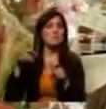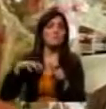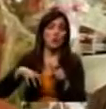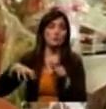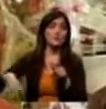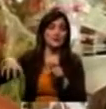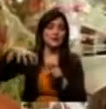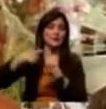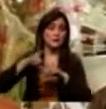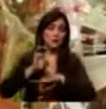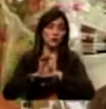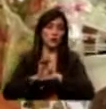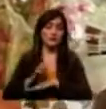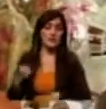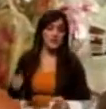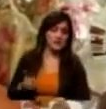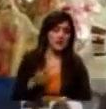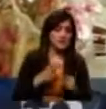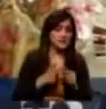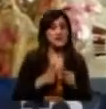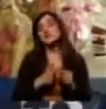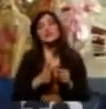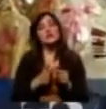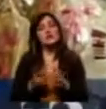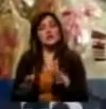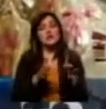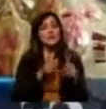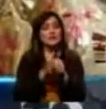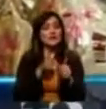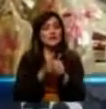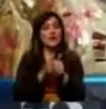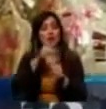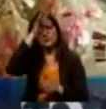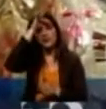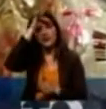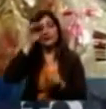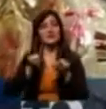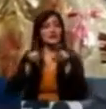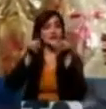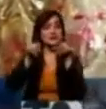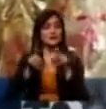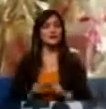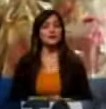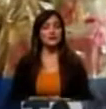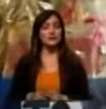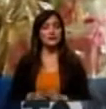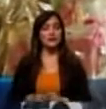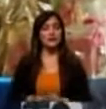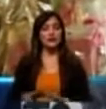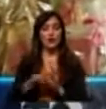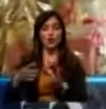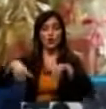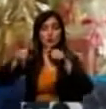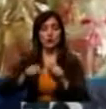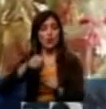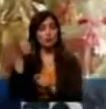provincia a hacerse sus tratamientos por estar cerca a Solca, la mayoría son de cáncer, pero tenemos también convenios con